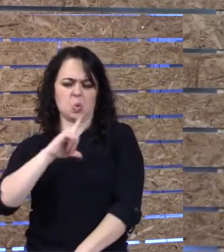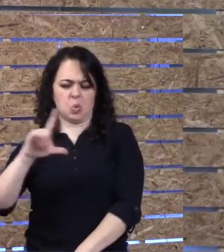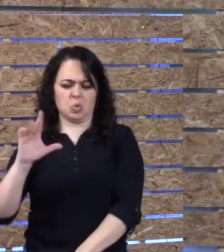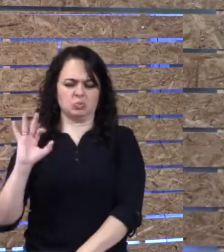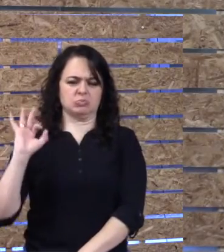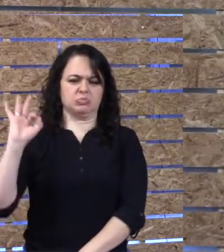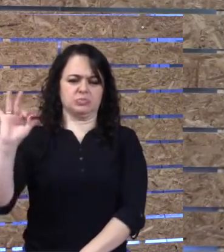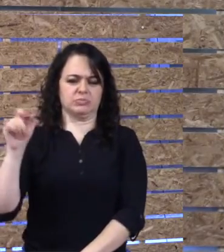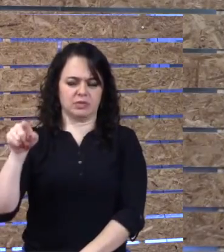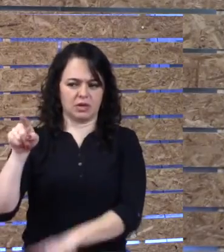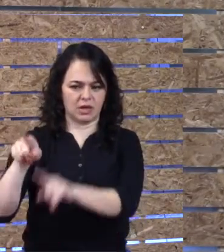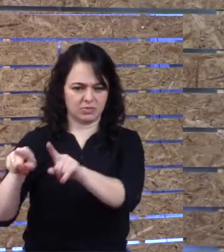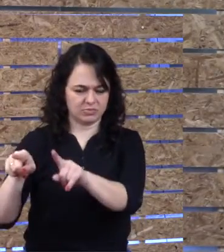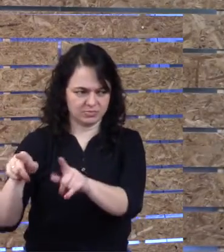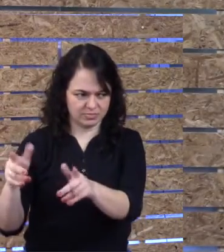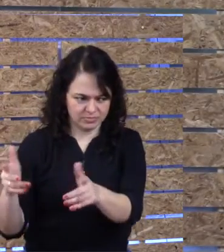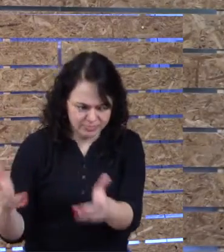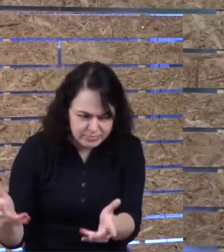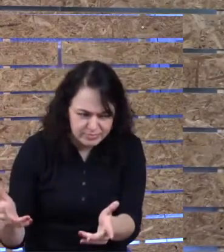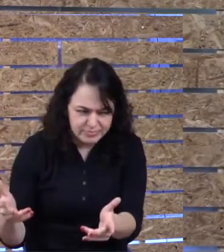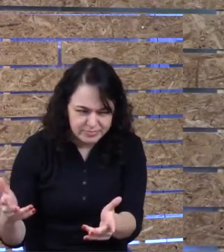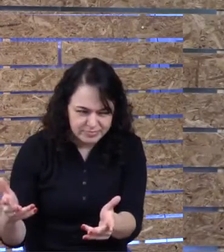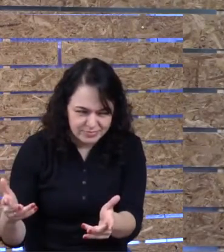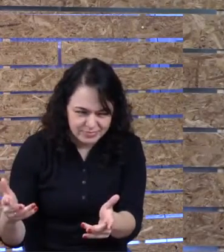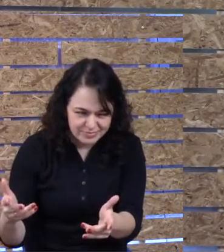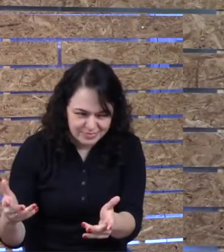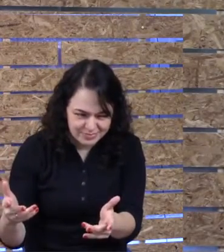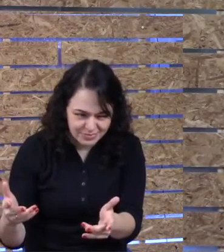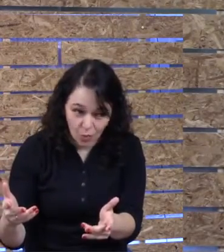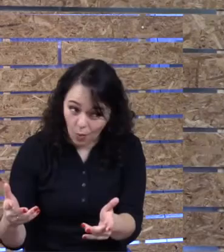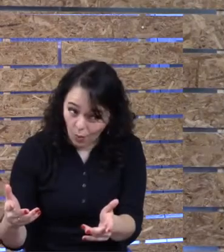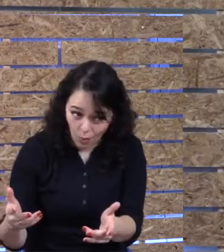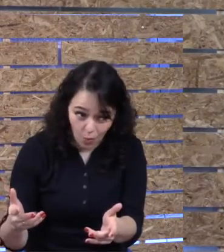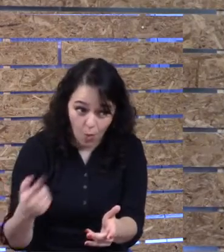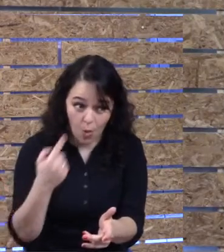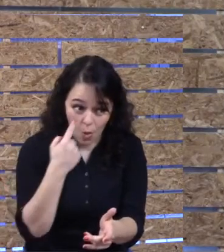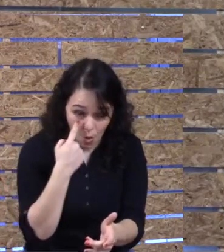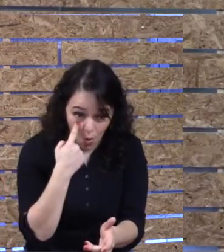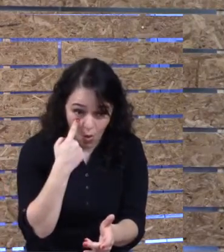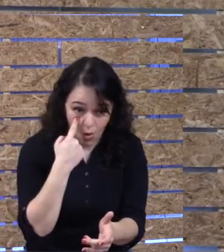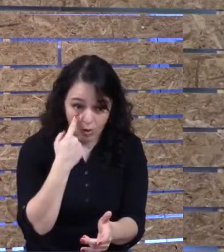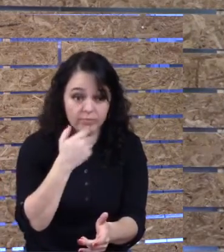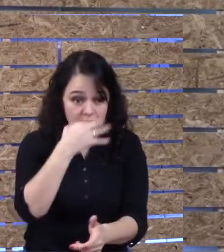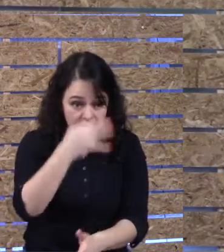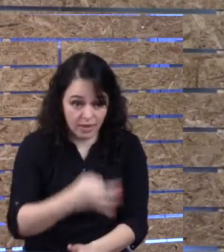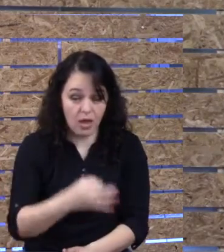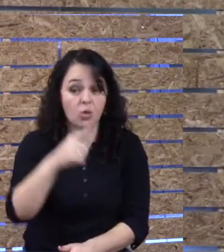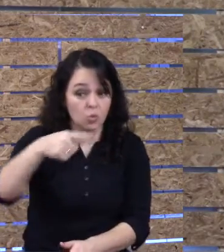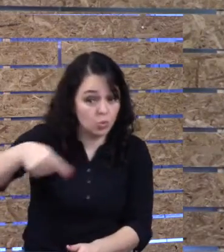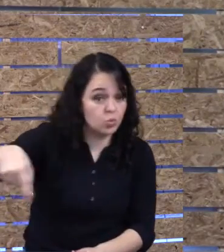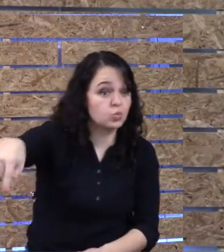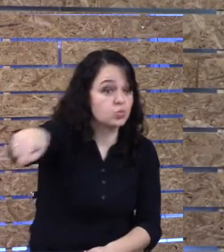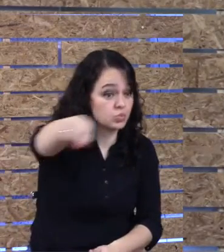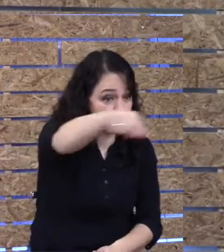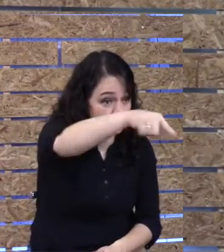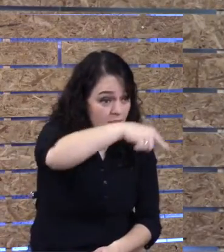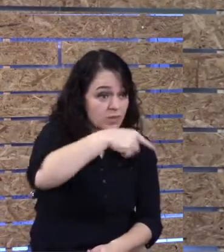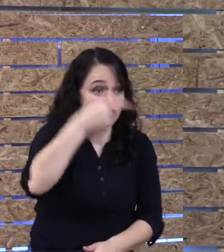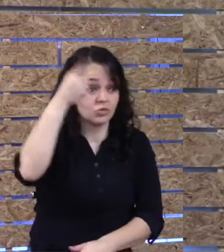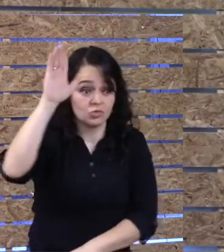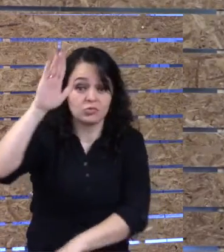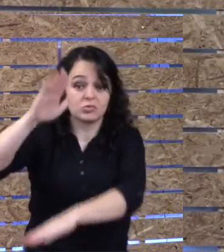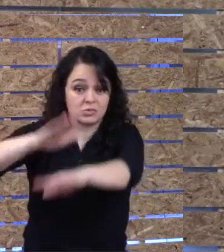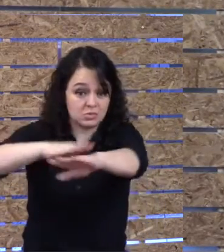Mire, yo no quiero negar la responsabilidad que algunos de ustedes tienen de obedecer a un llamado